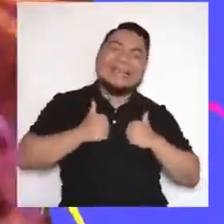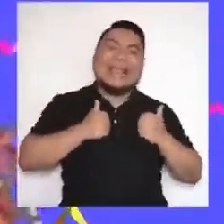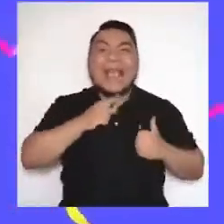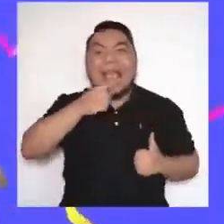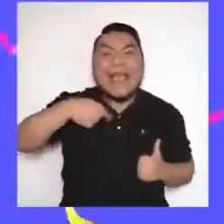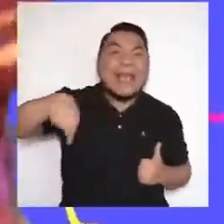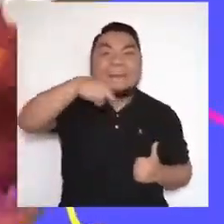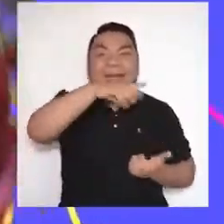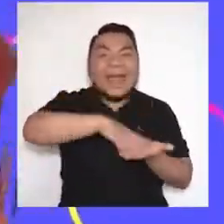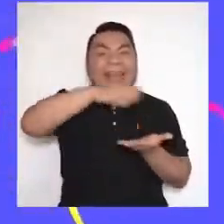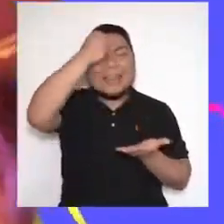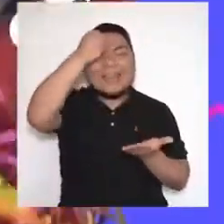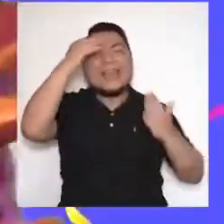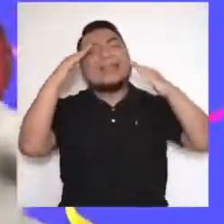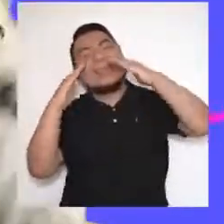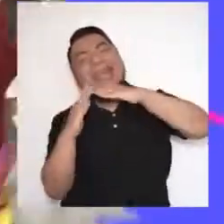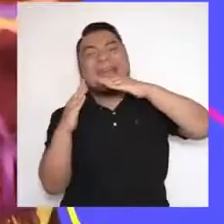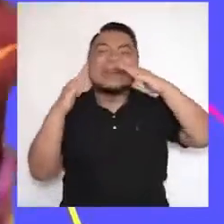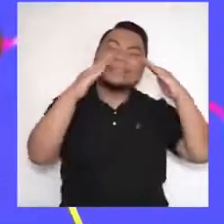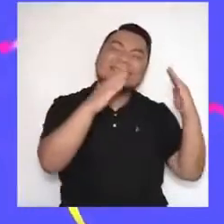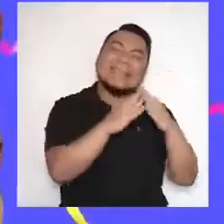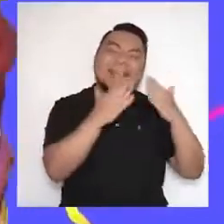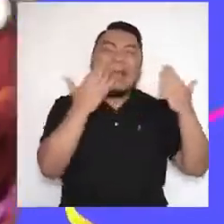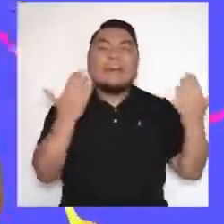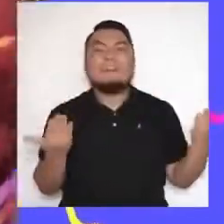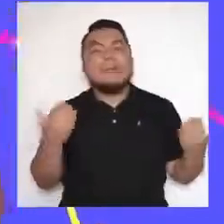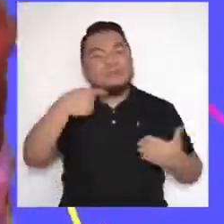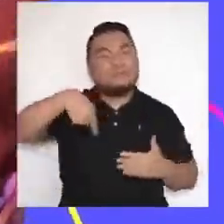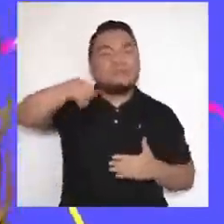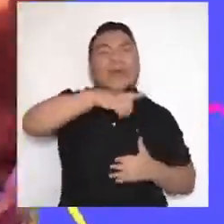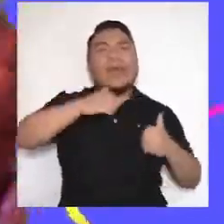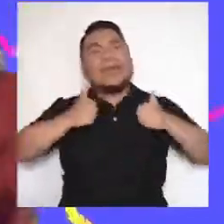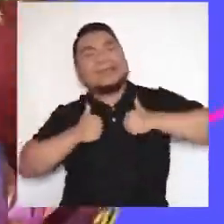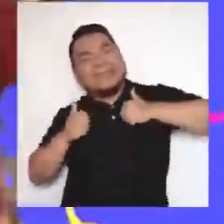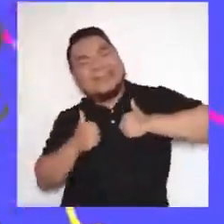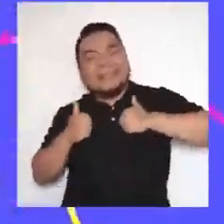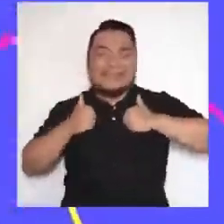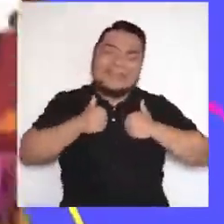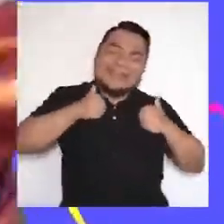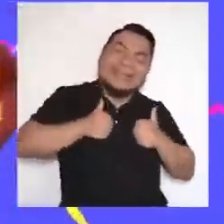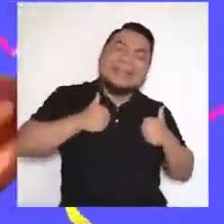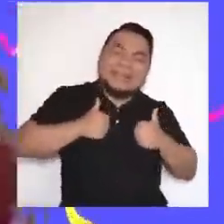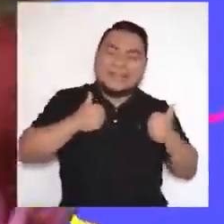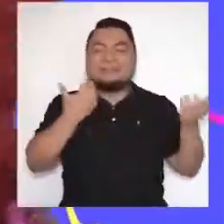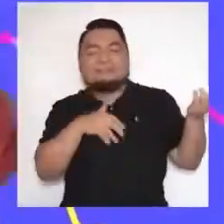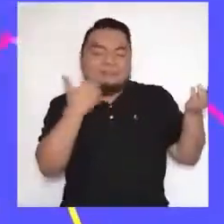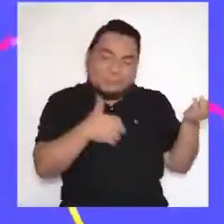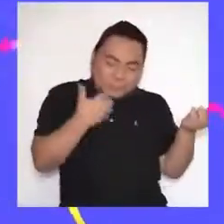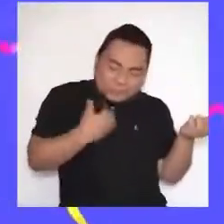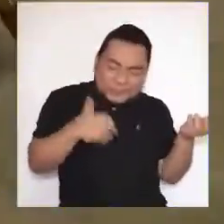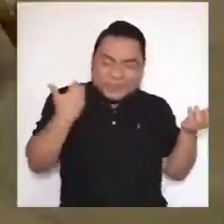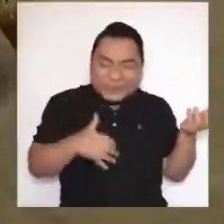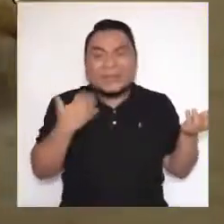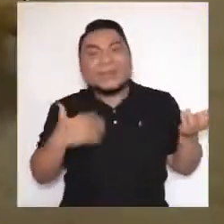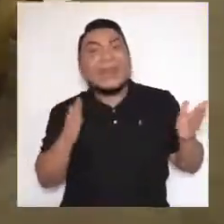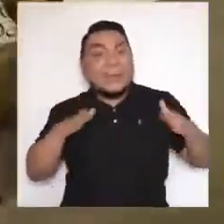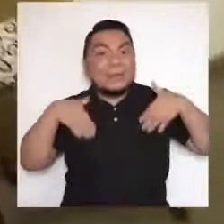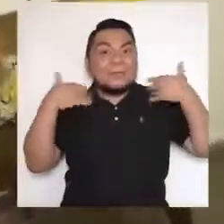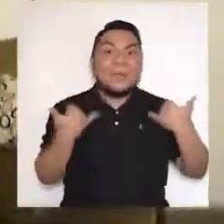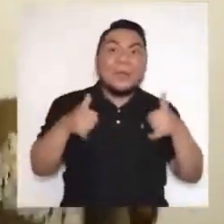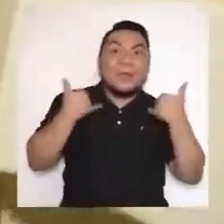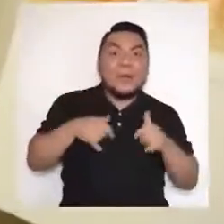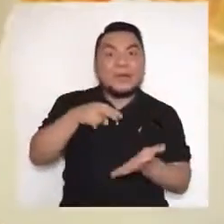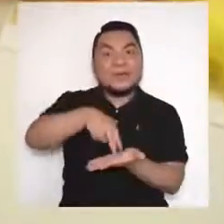vacaciones. Aprendo en casa, modo vacaciones. Podemos